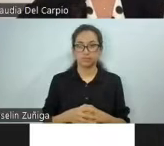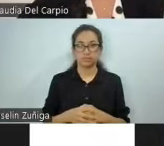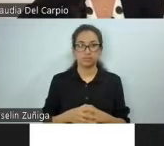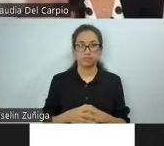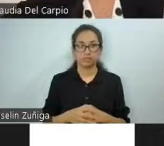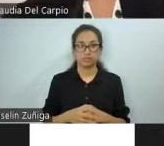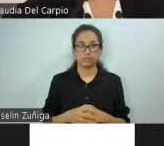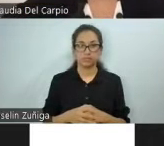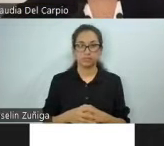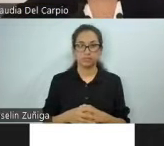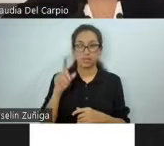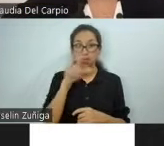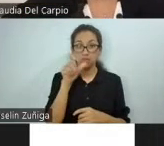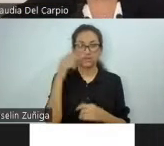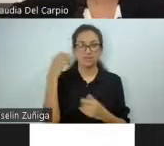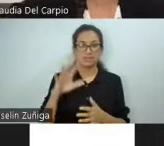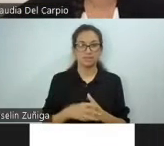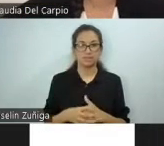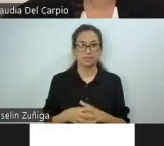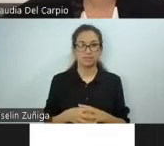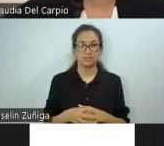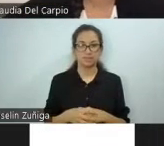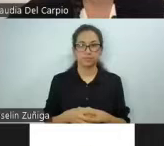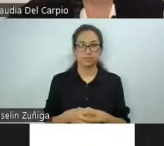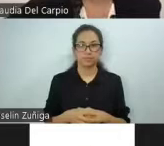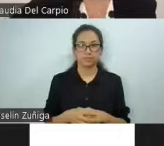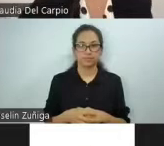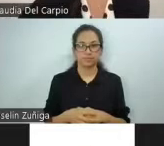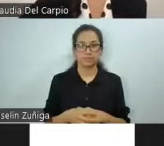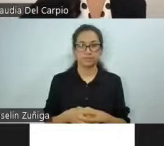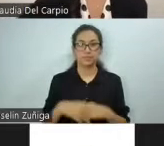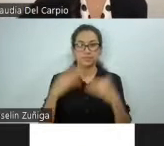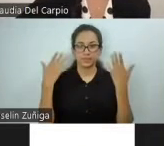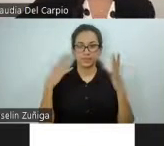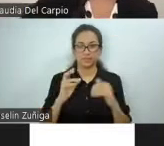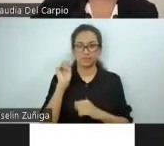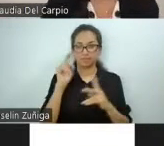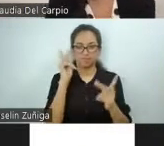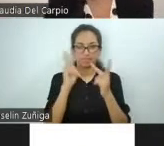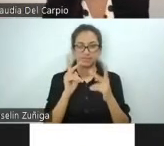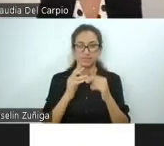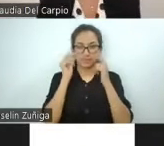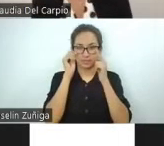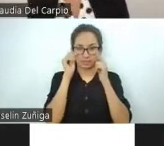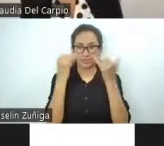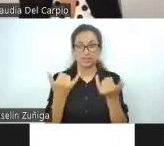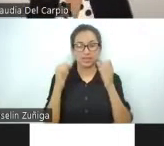está. Muévela, ya, ahí está. Ya entendí qué barra hacía Listo. referencia. Ok, Perfecto, entonces, ahora ahora sí.